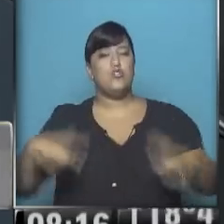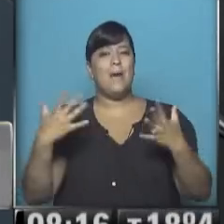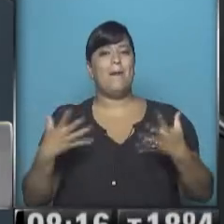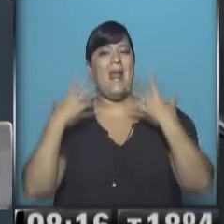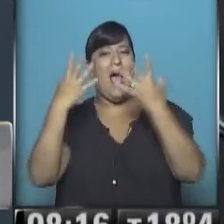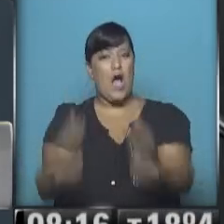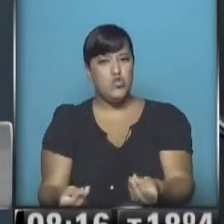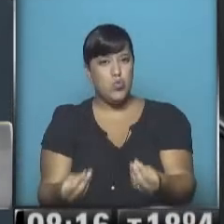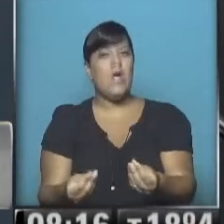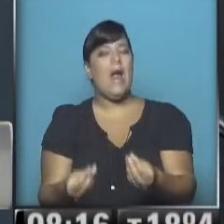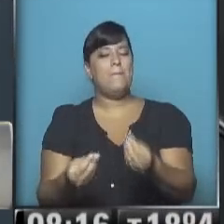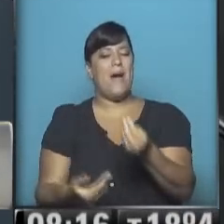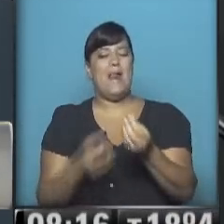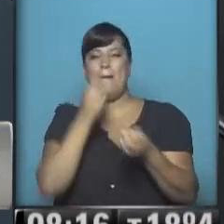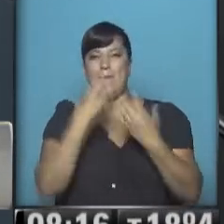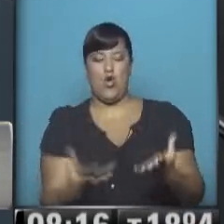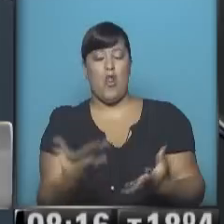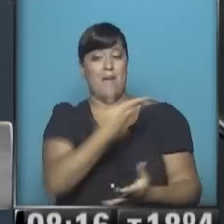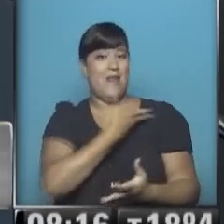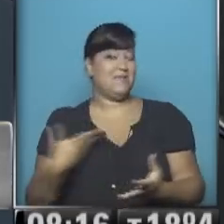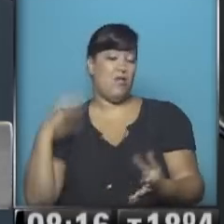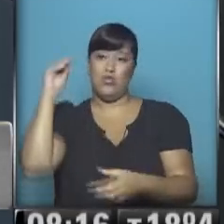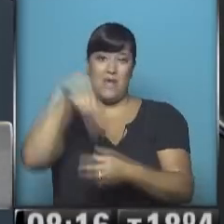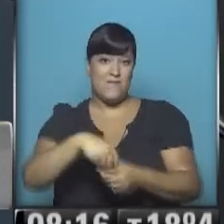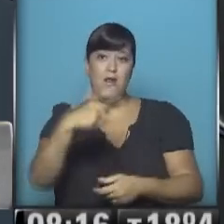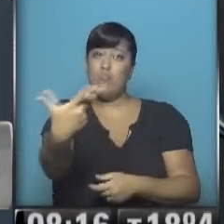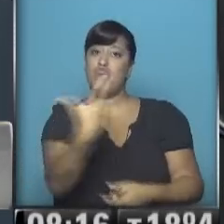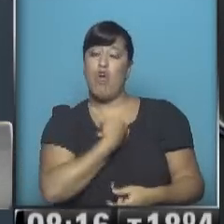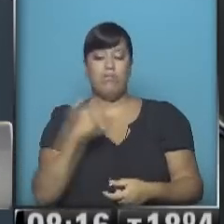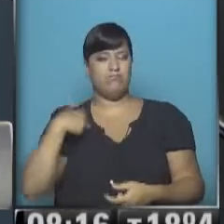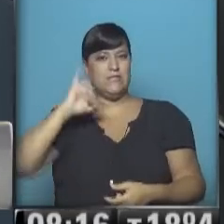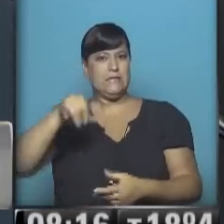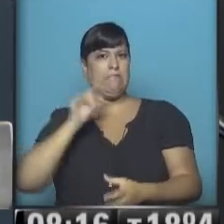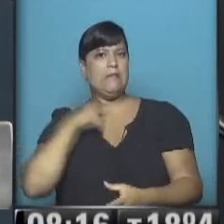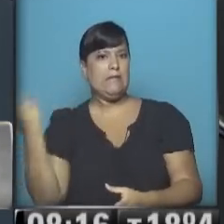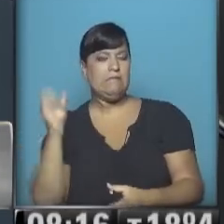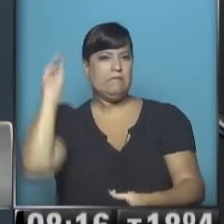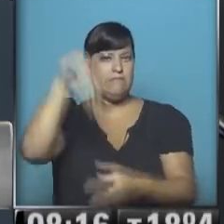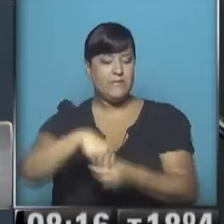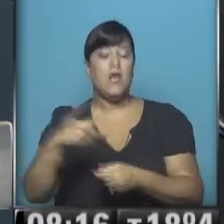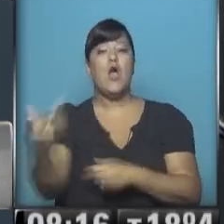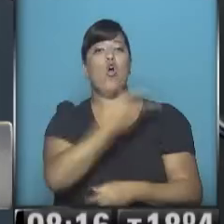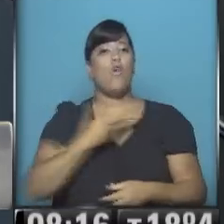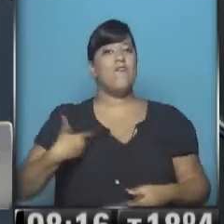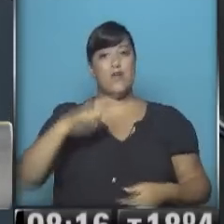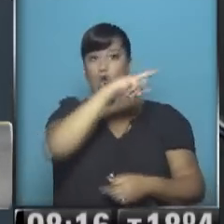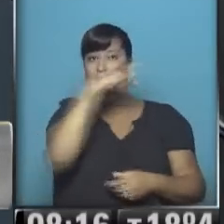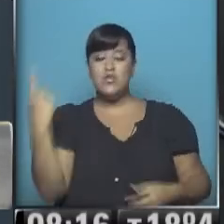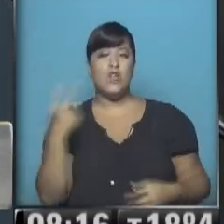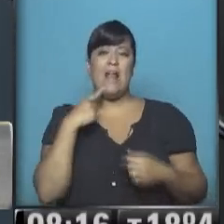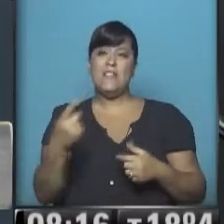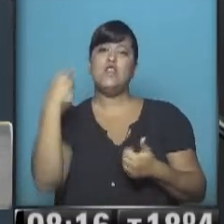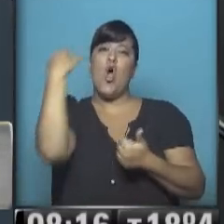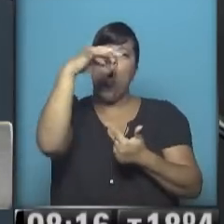más eficaces para intervenir es decir ya el gobierno nacional les ha transmitido este una multiplicidad de